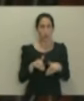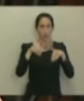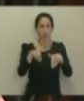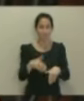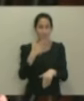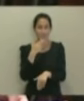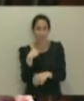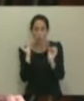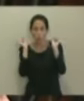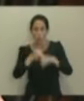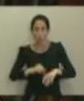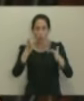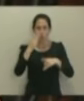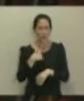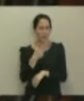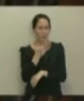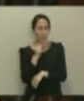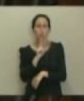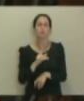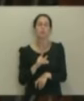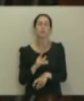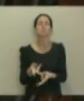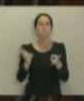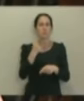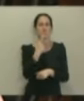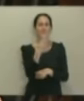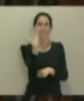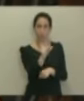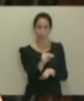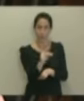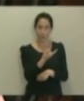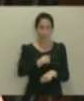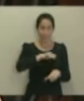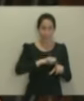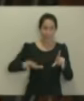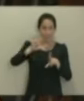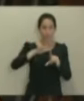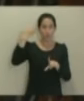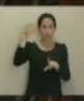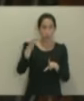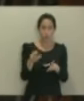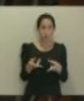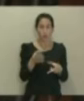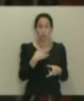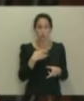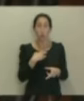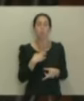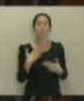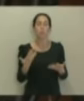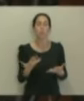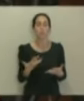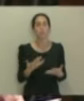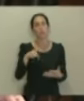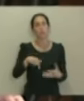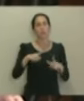que no estamos de acuerdo o que no nos gusta. Es único sitio del país donde eso no se puede hacer, en el caso de que hay un único candidato, es en Asturias.